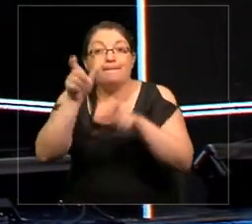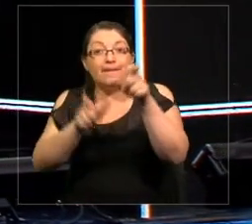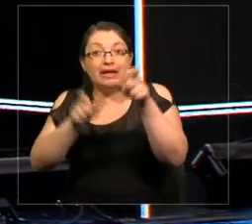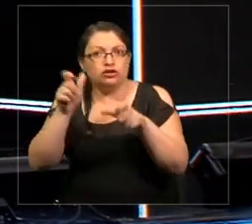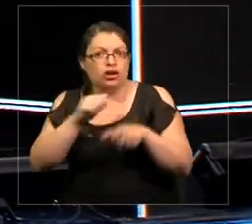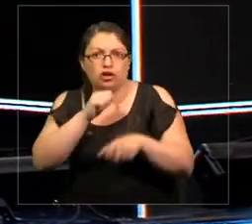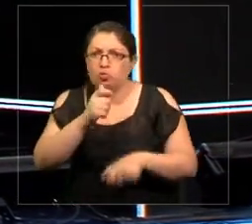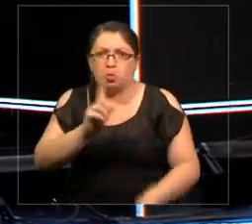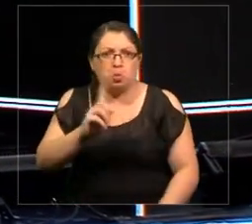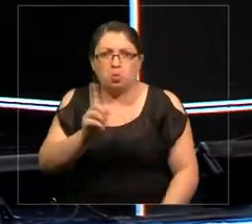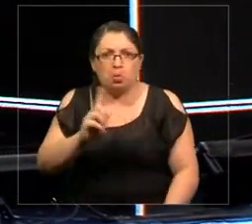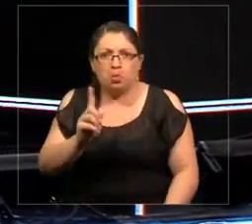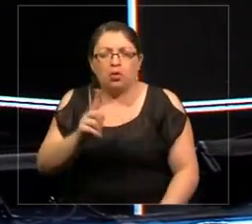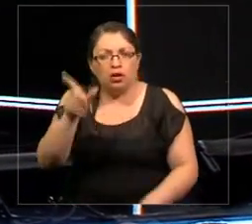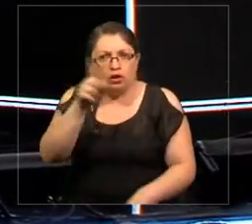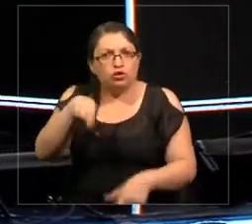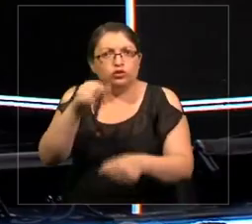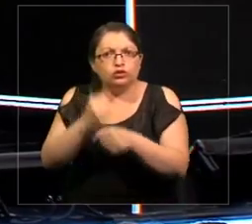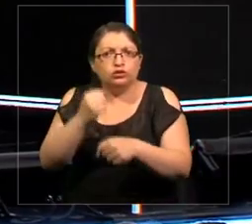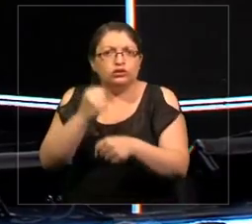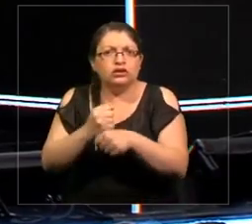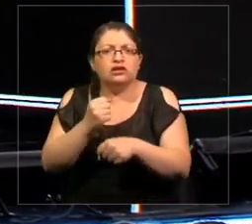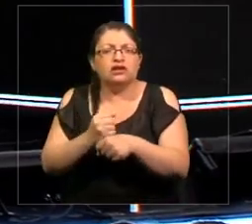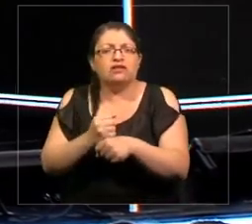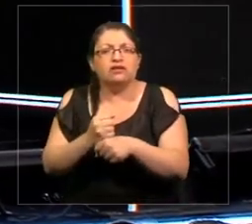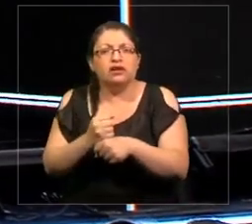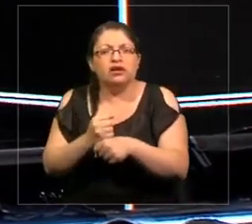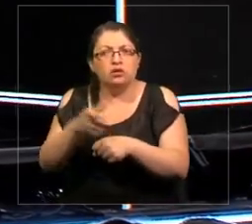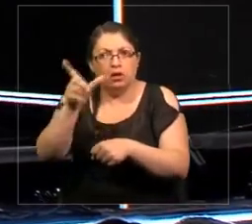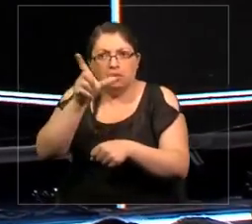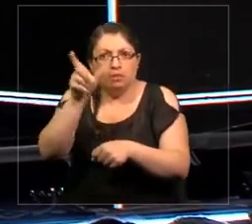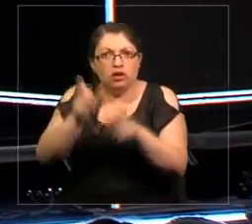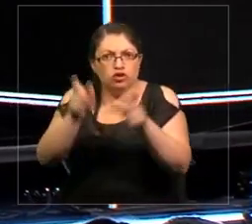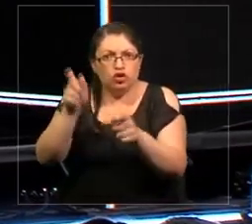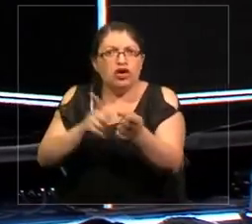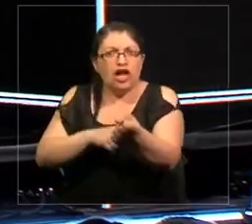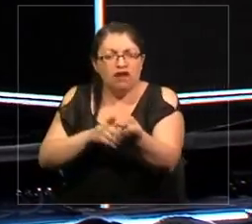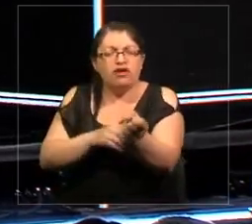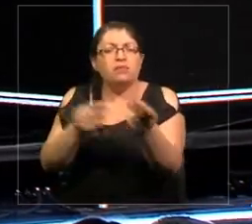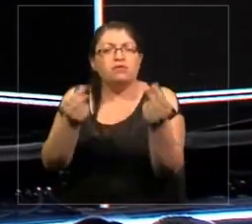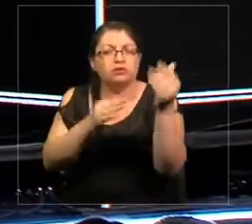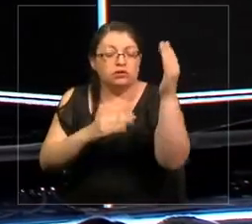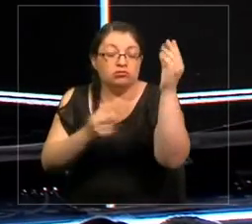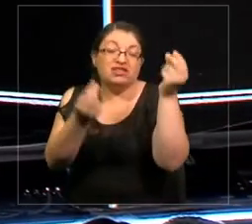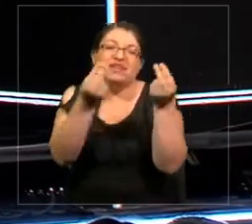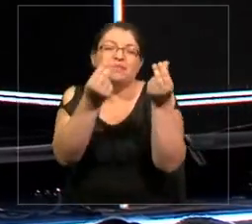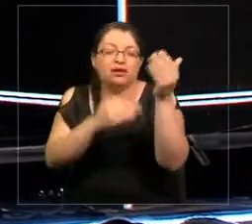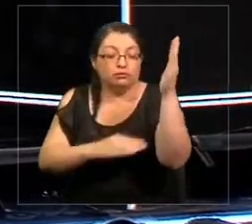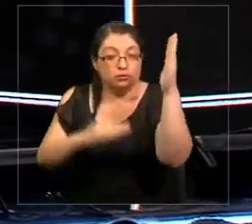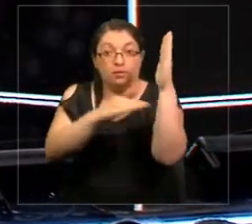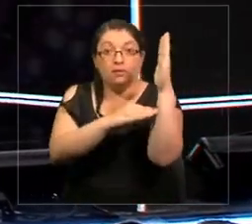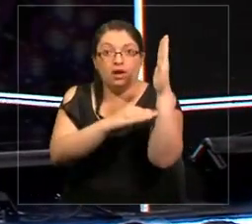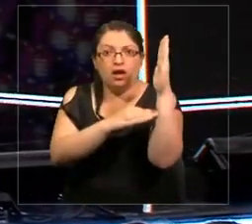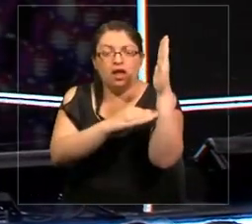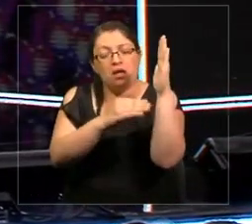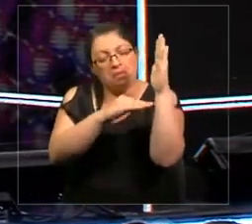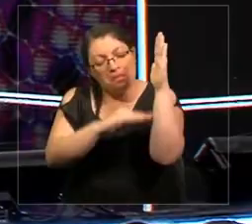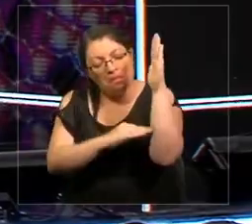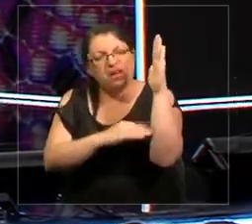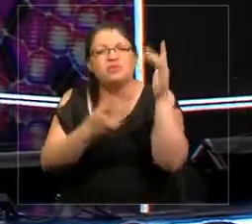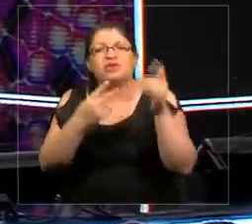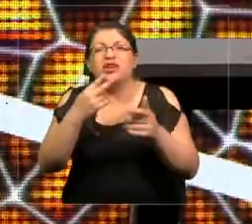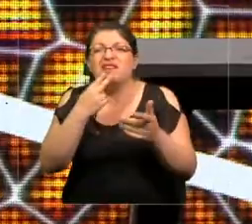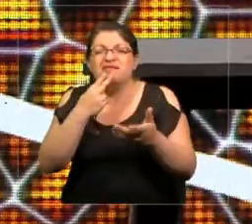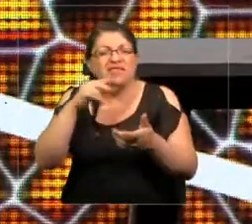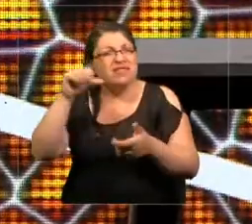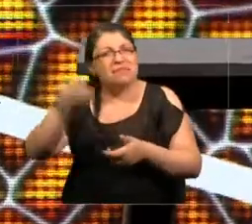pobres que son trabajadores con gente con trabajo familias de clase media media baja que viven muy mal en las